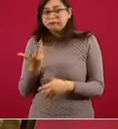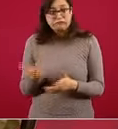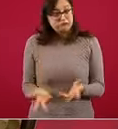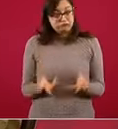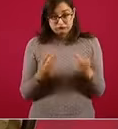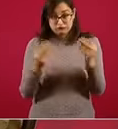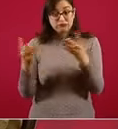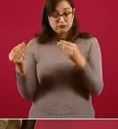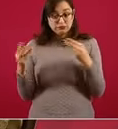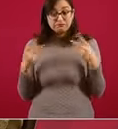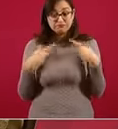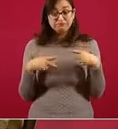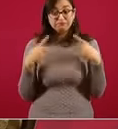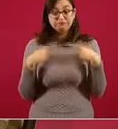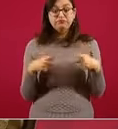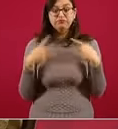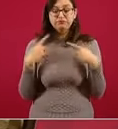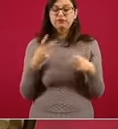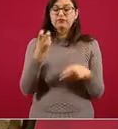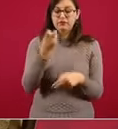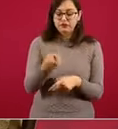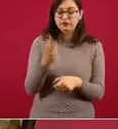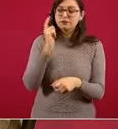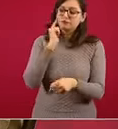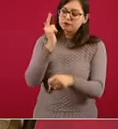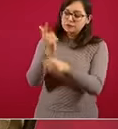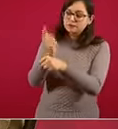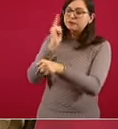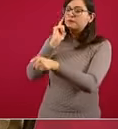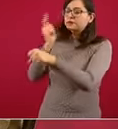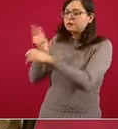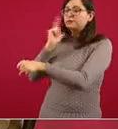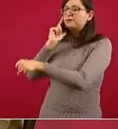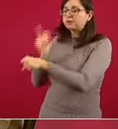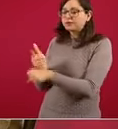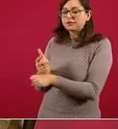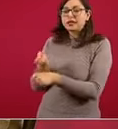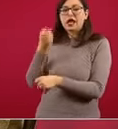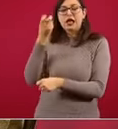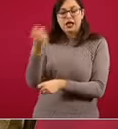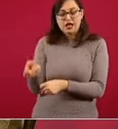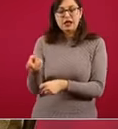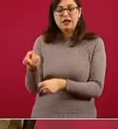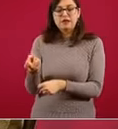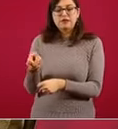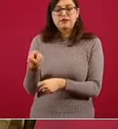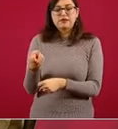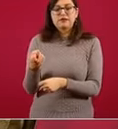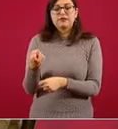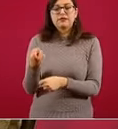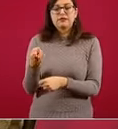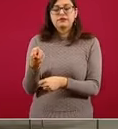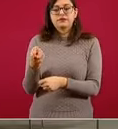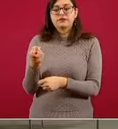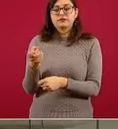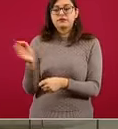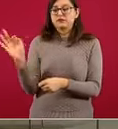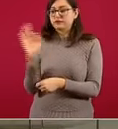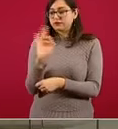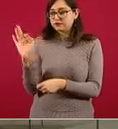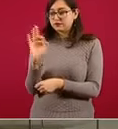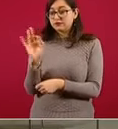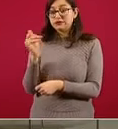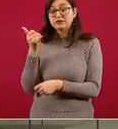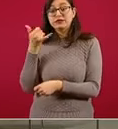Y con esto han identificado a estas personas, y en esa parte de la promoción puede ser uno que le estén dando